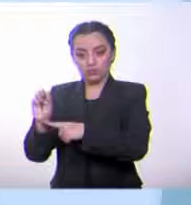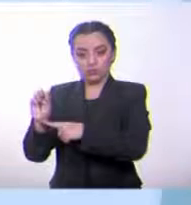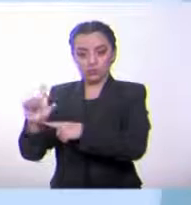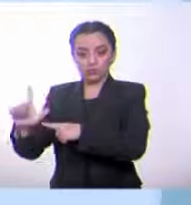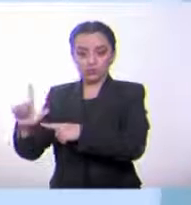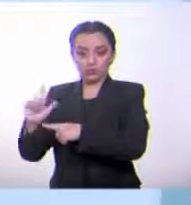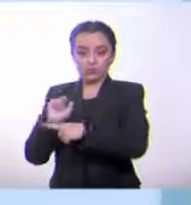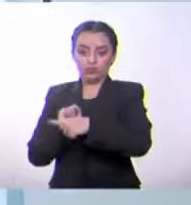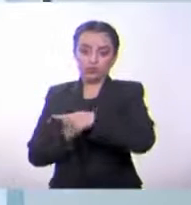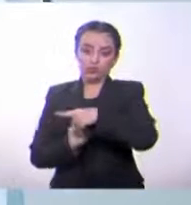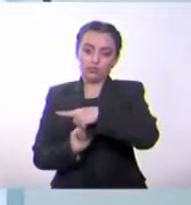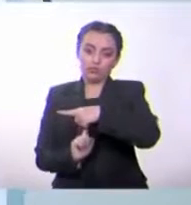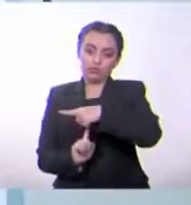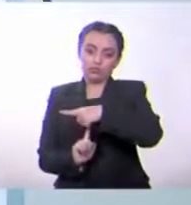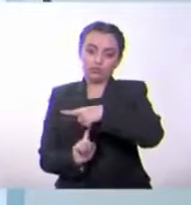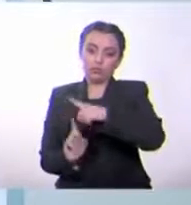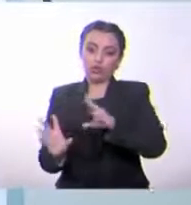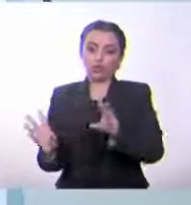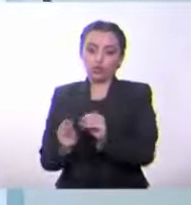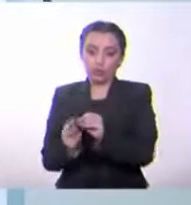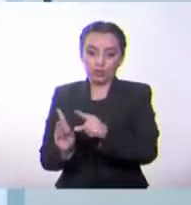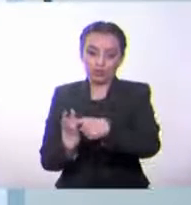entre la suma